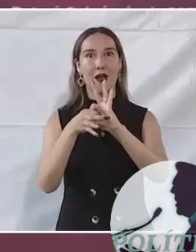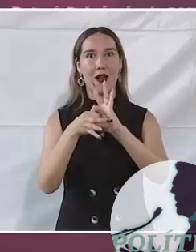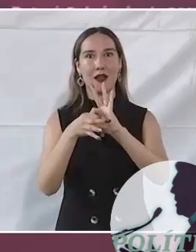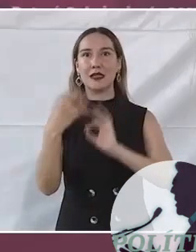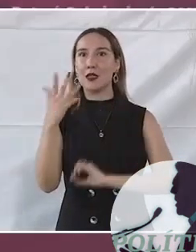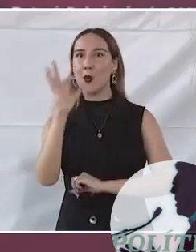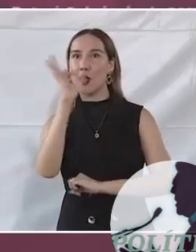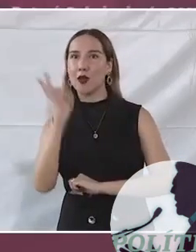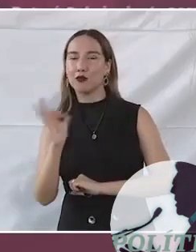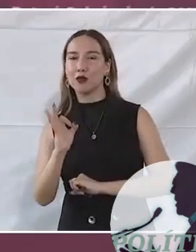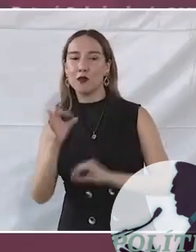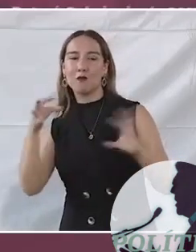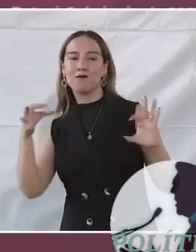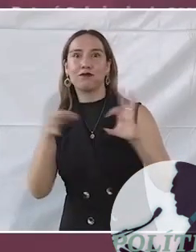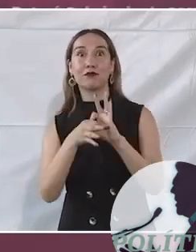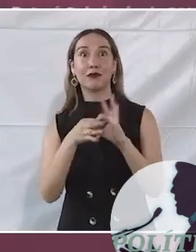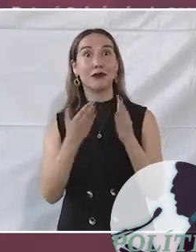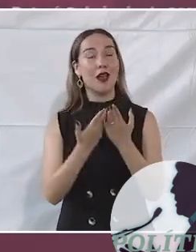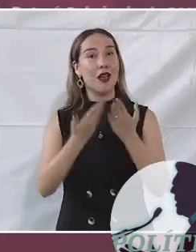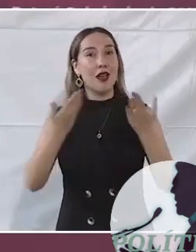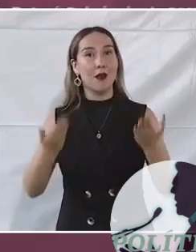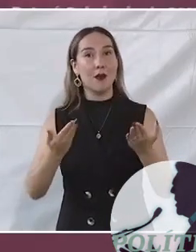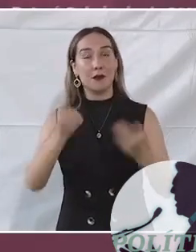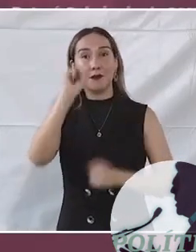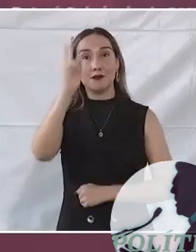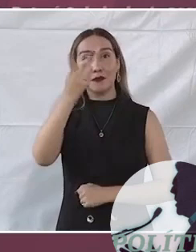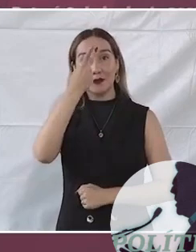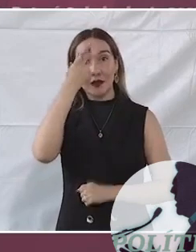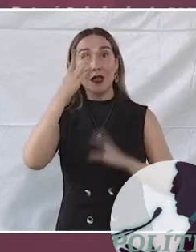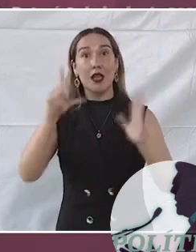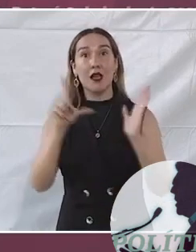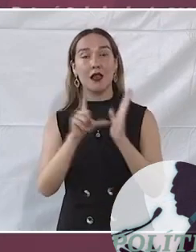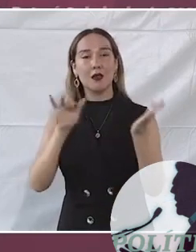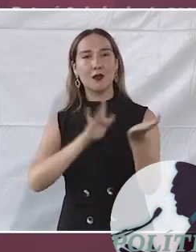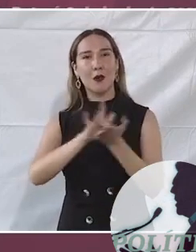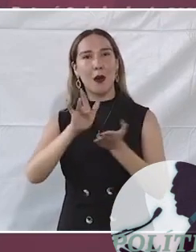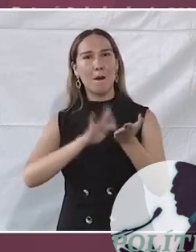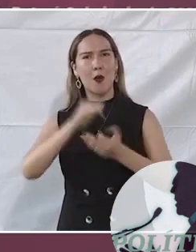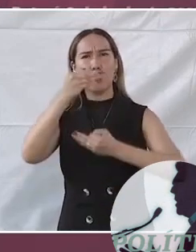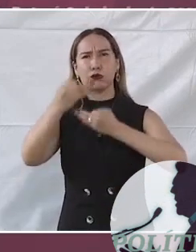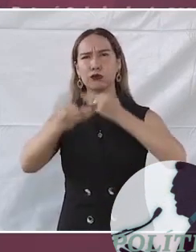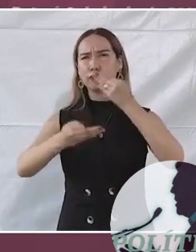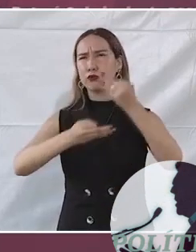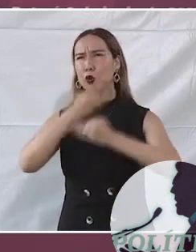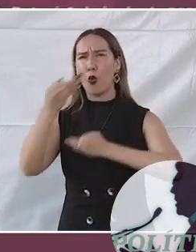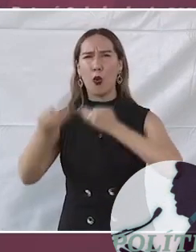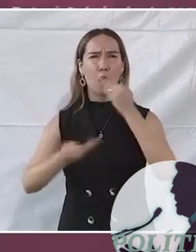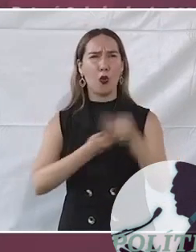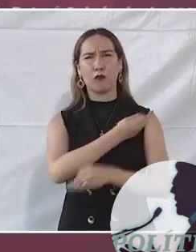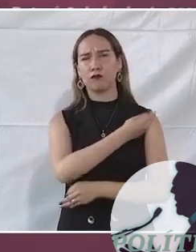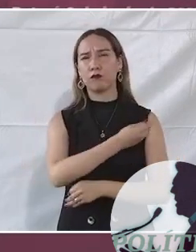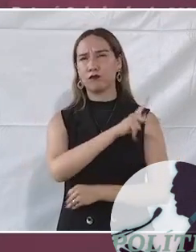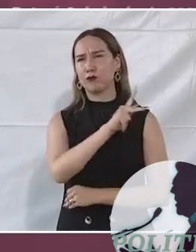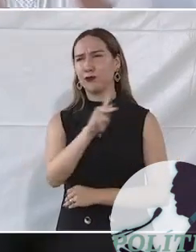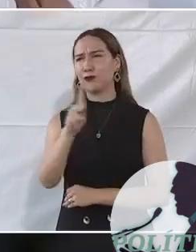Potosí va a tener este programa para todos, va a ser universal para